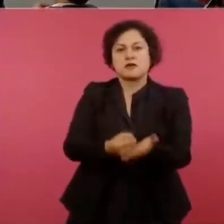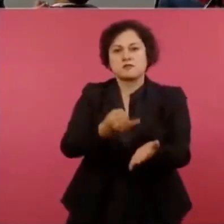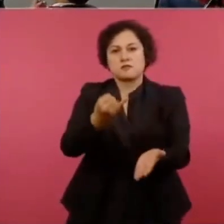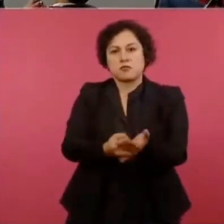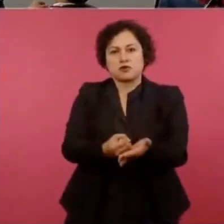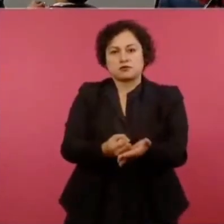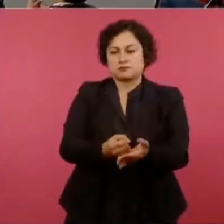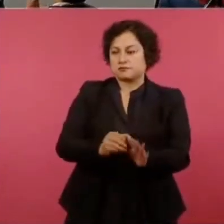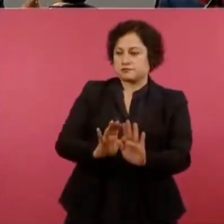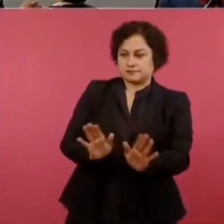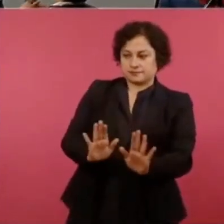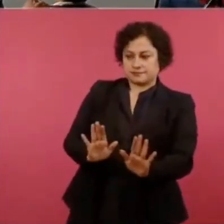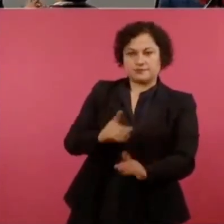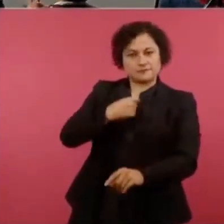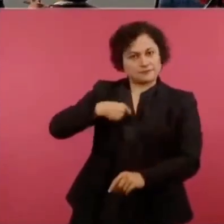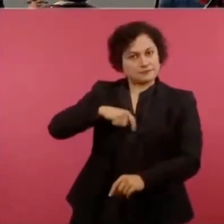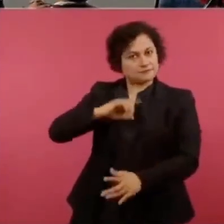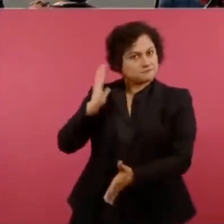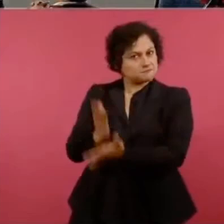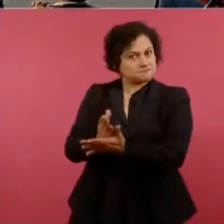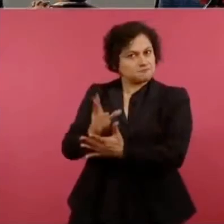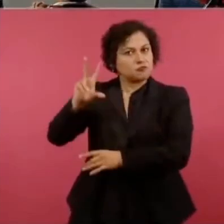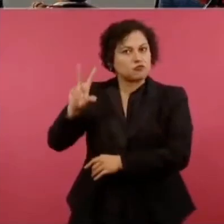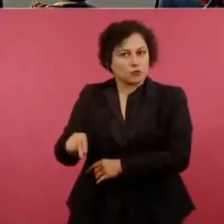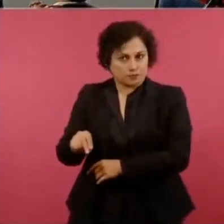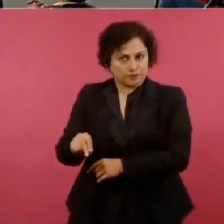y es proporcional.